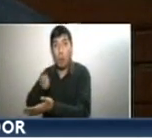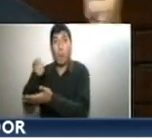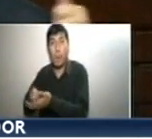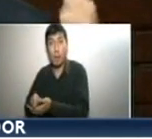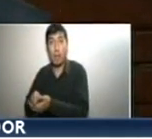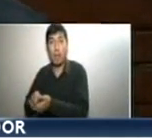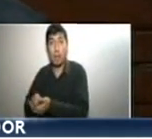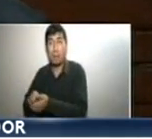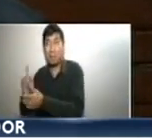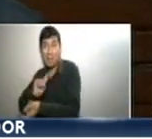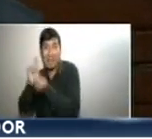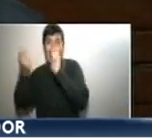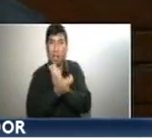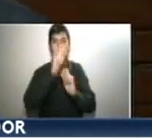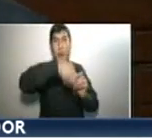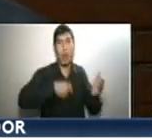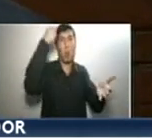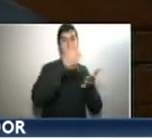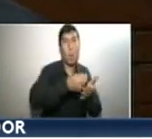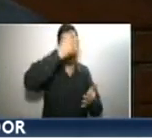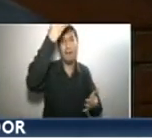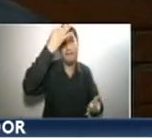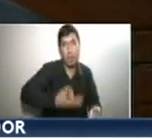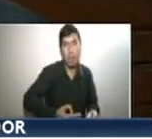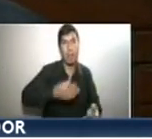del crédito que estamos pidiendo en nación